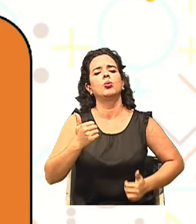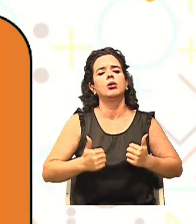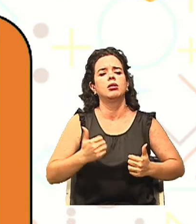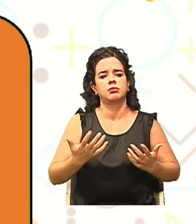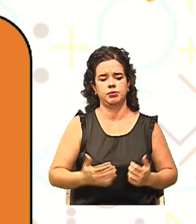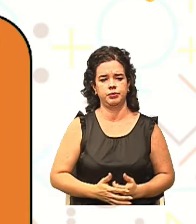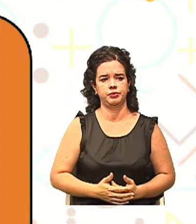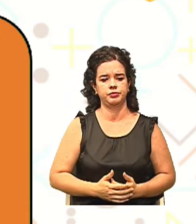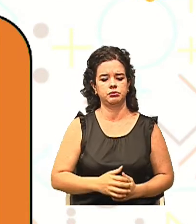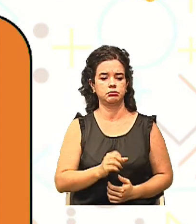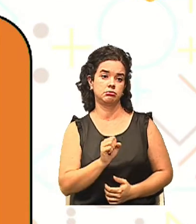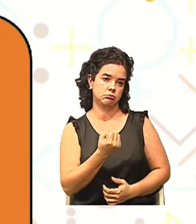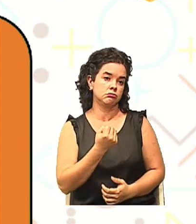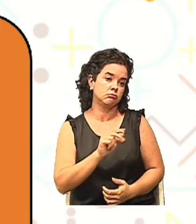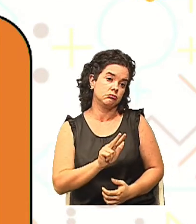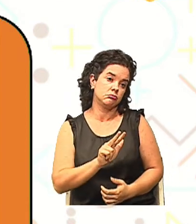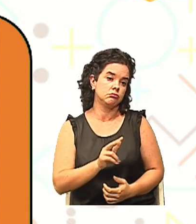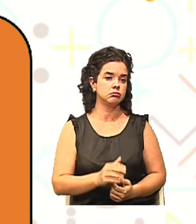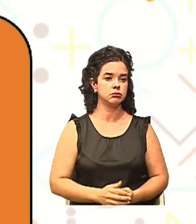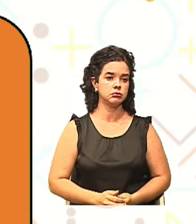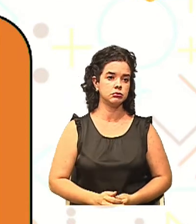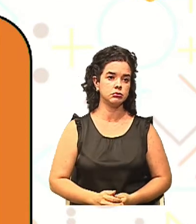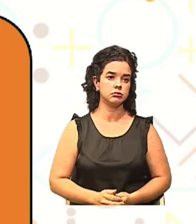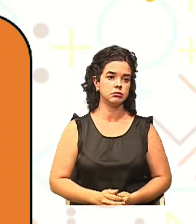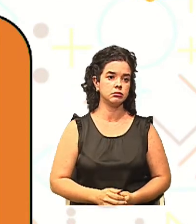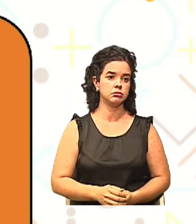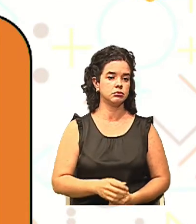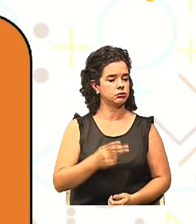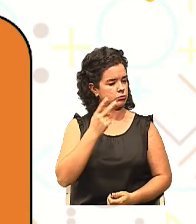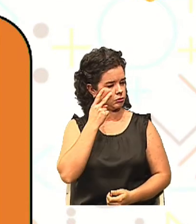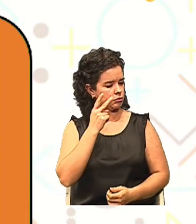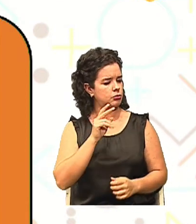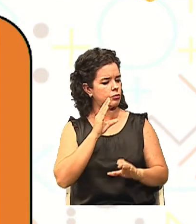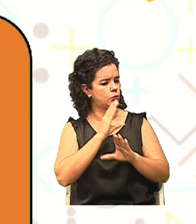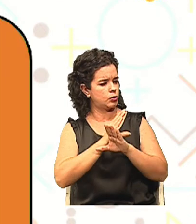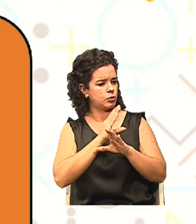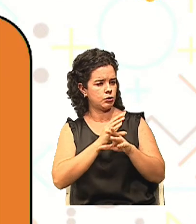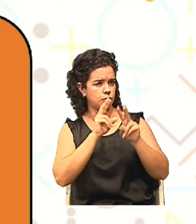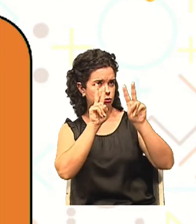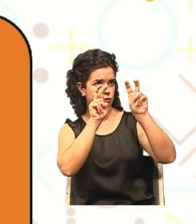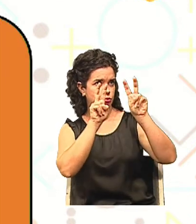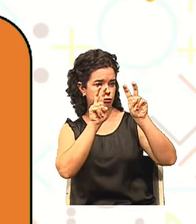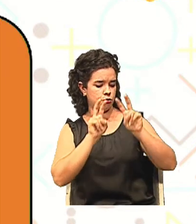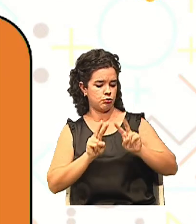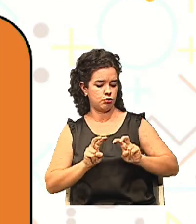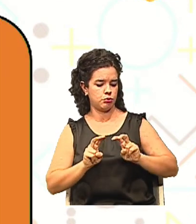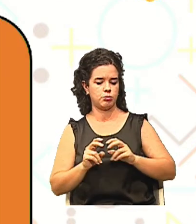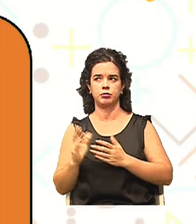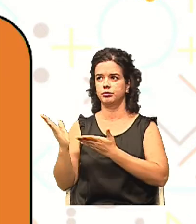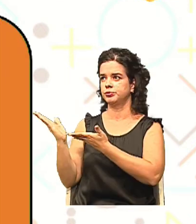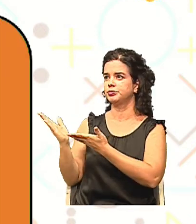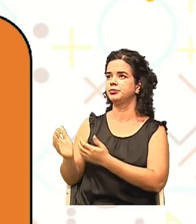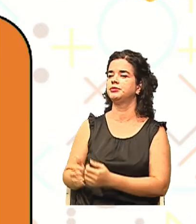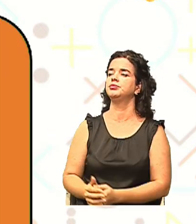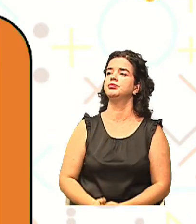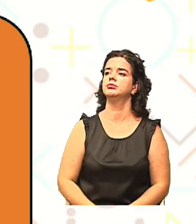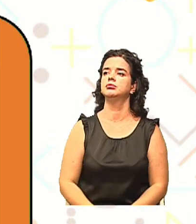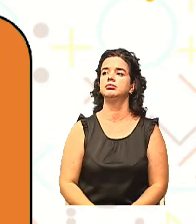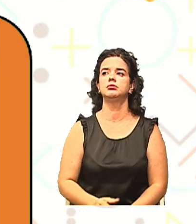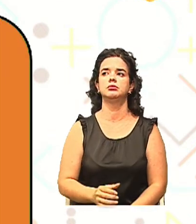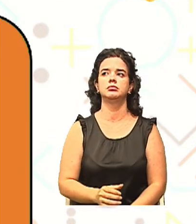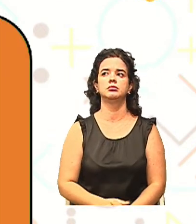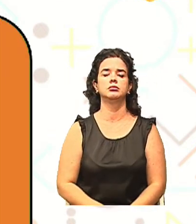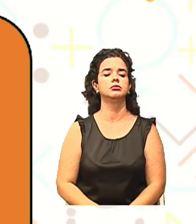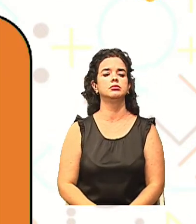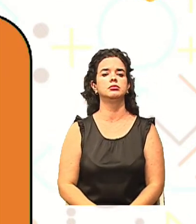Ah, es 13. Ajá, observa detenidamente el ejemplo. Busquemos el